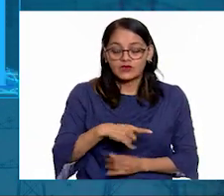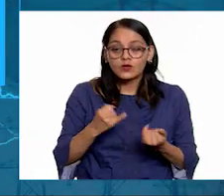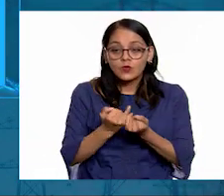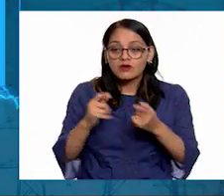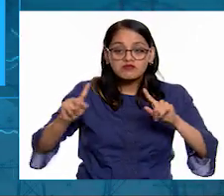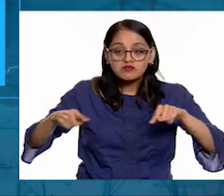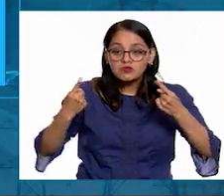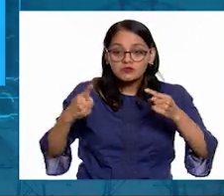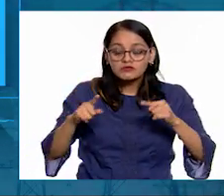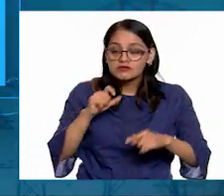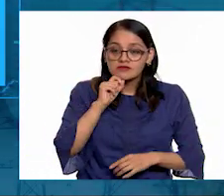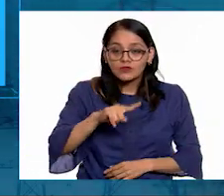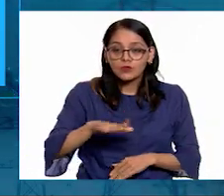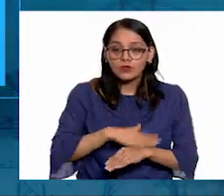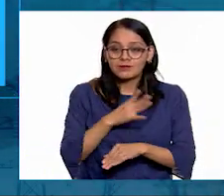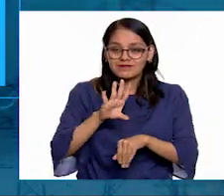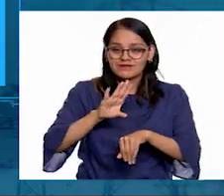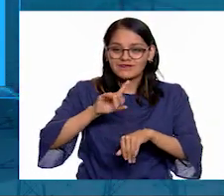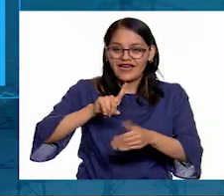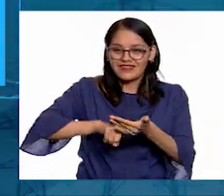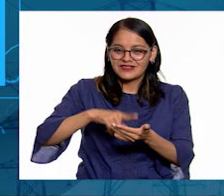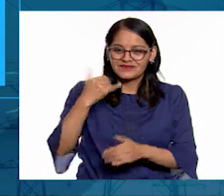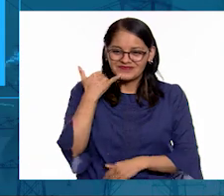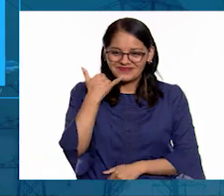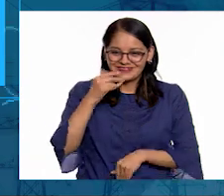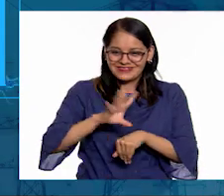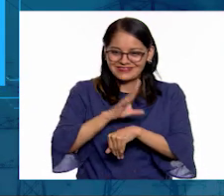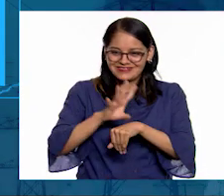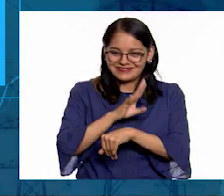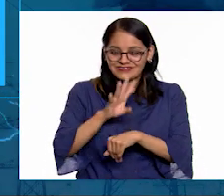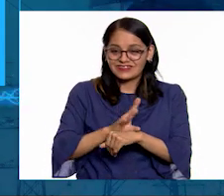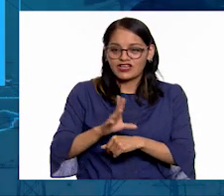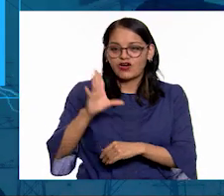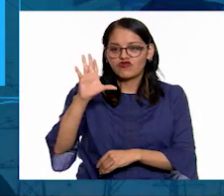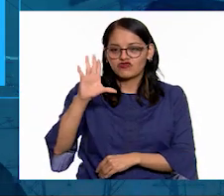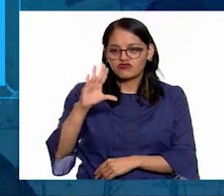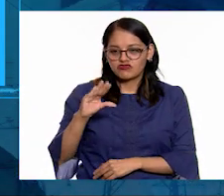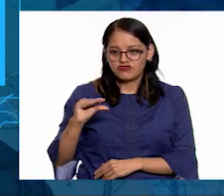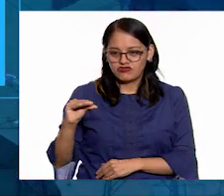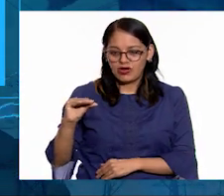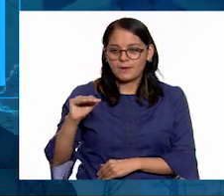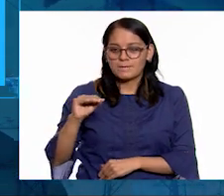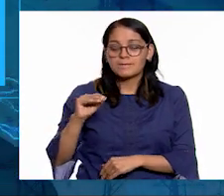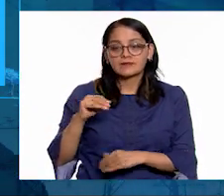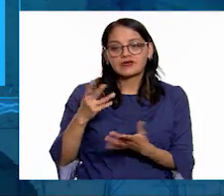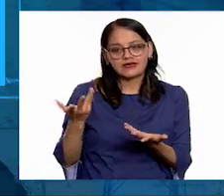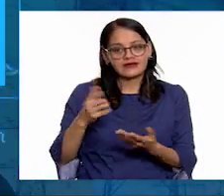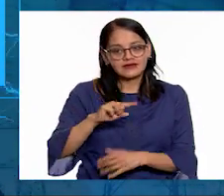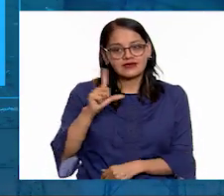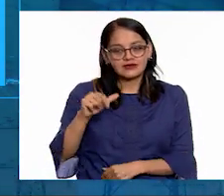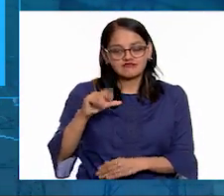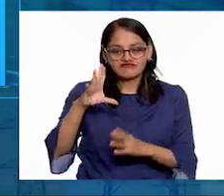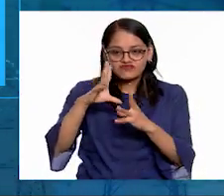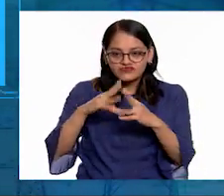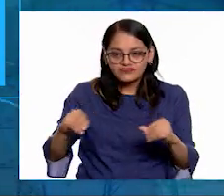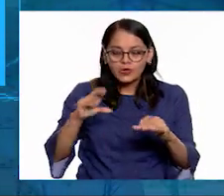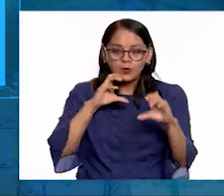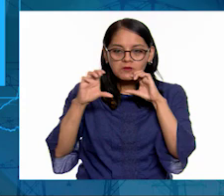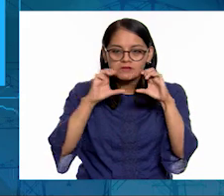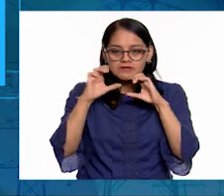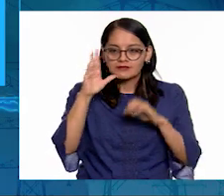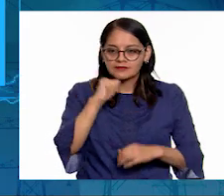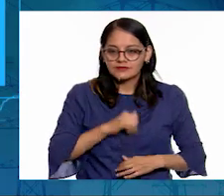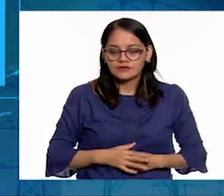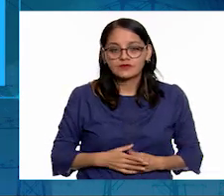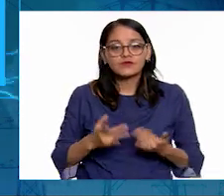música, la que guardo en mi celular, porque se gastaría más rápido la batería y pues sin poder cargarlo me voy a quedar incomunicado. Y bueno,